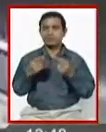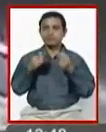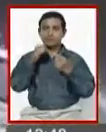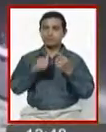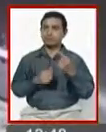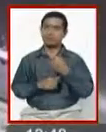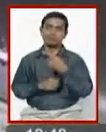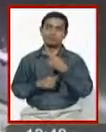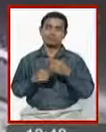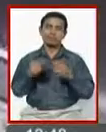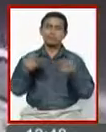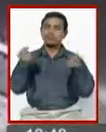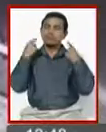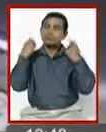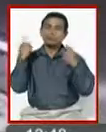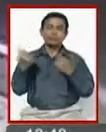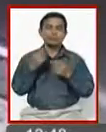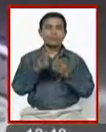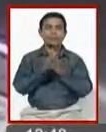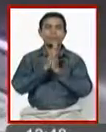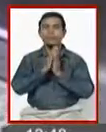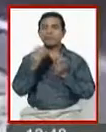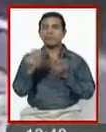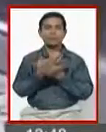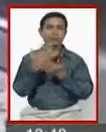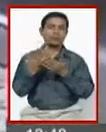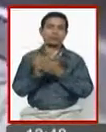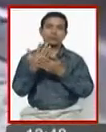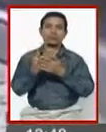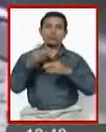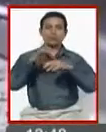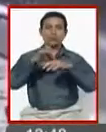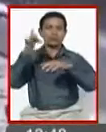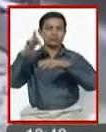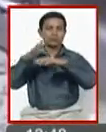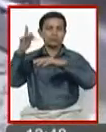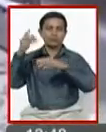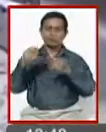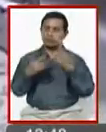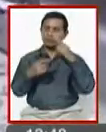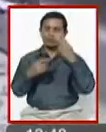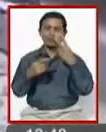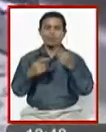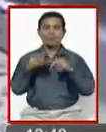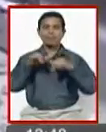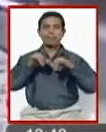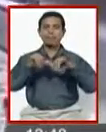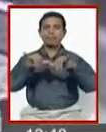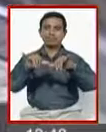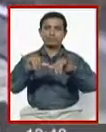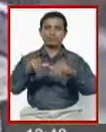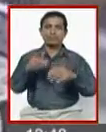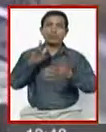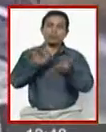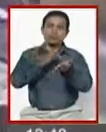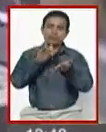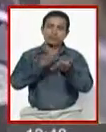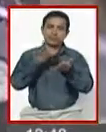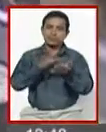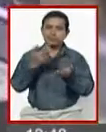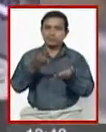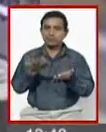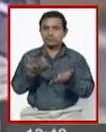ella distrae siempre pidiendo nuevas piezas, nueva mercadería. Mientras tanto, aprovecha